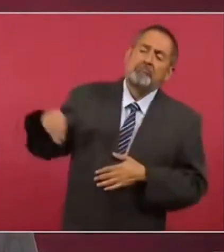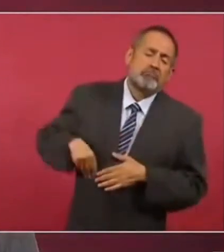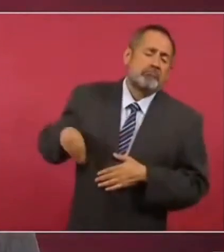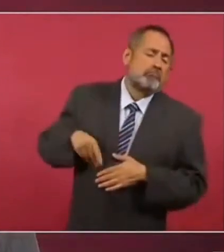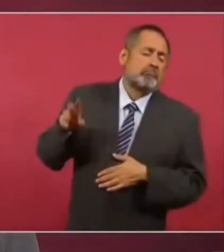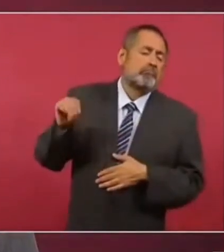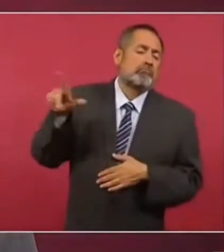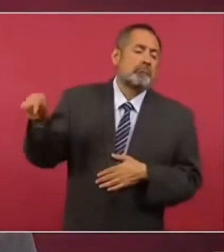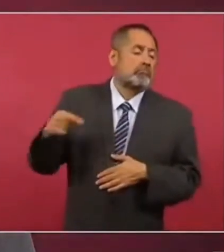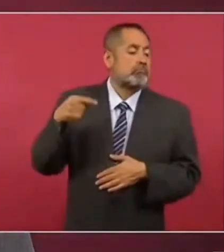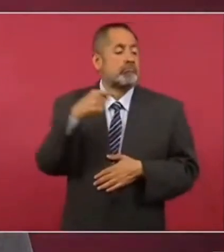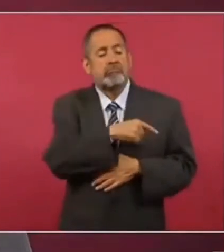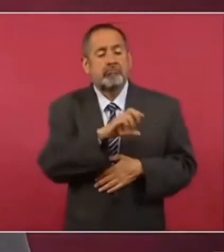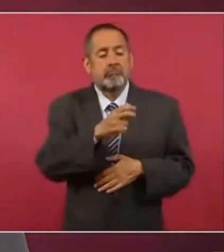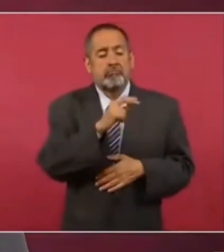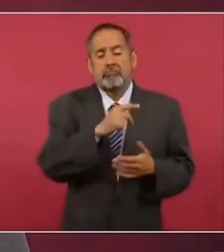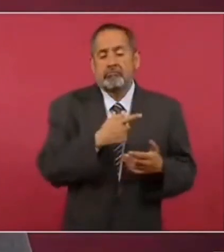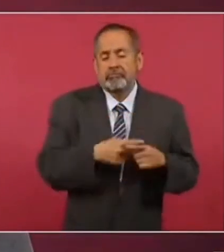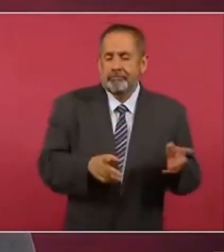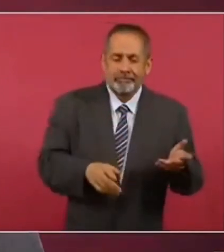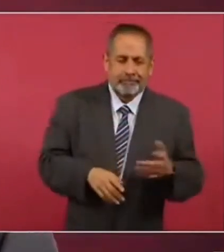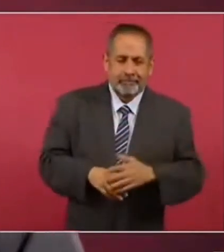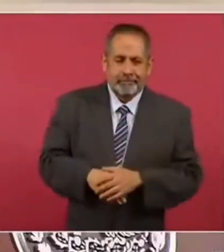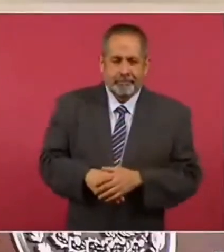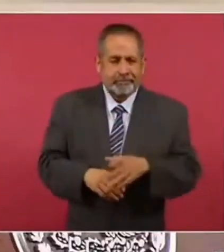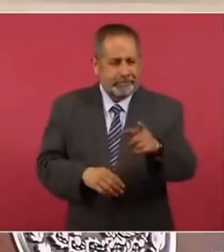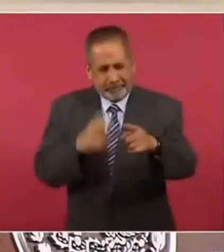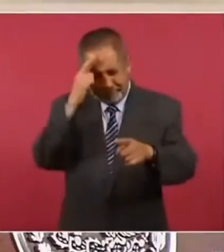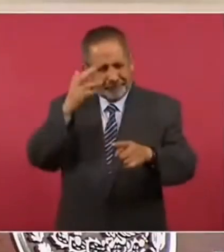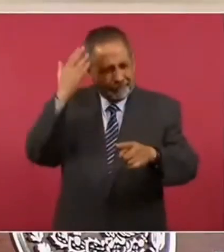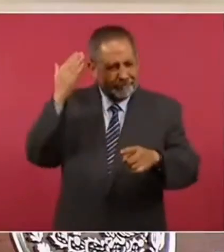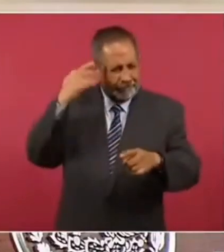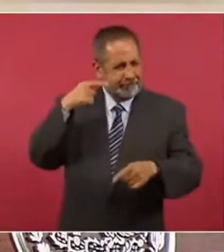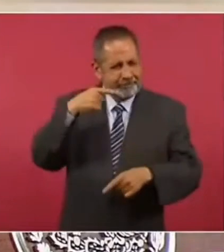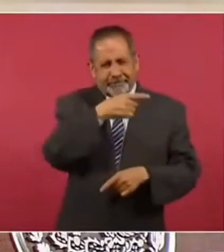porque antes le decían a Alito,